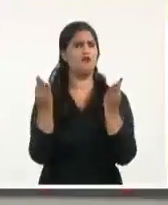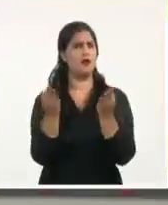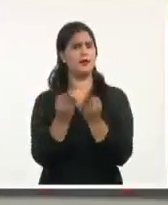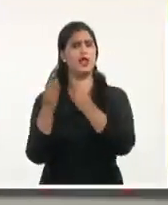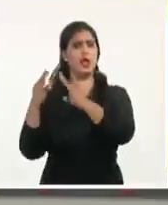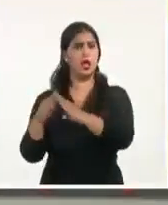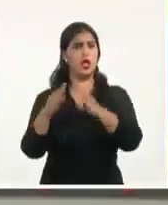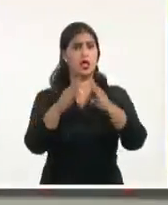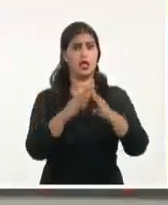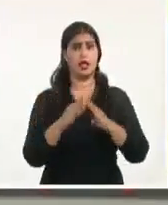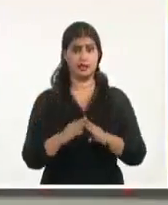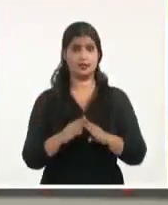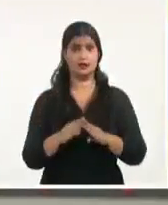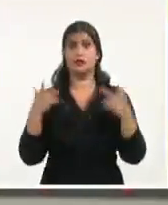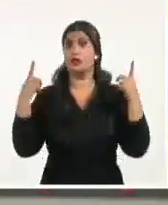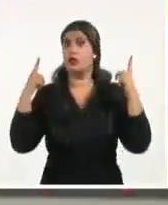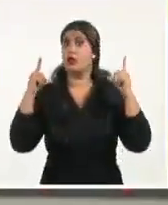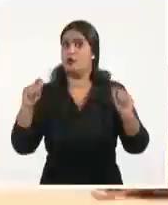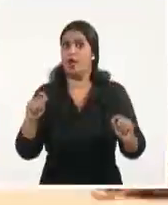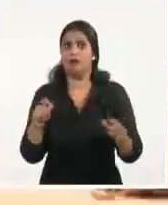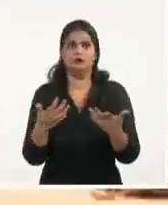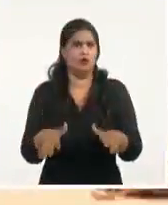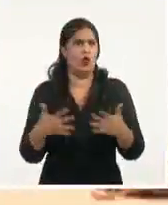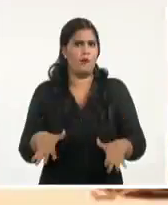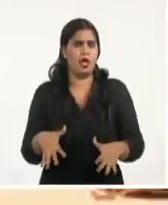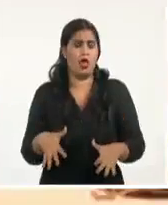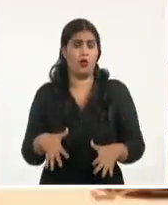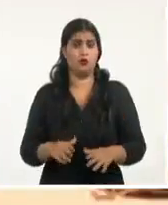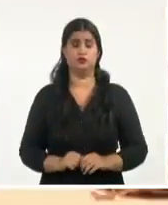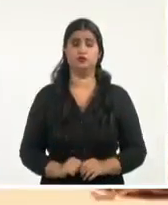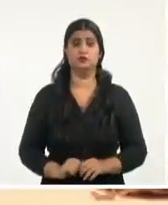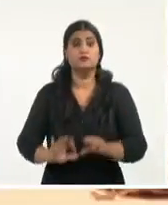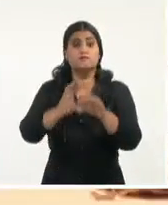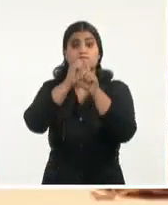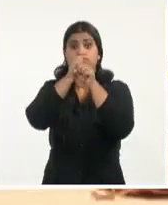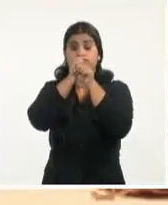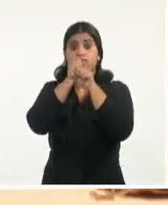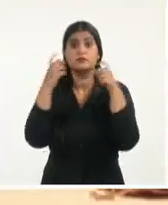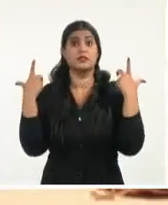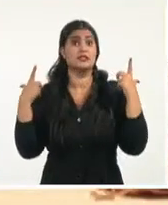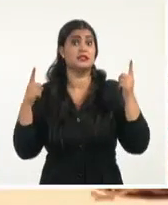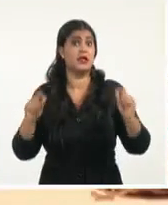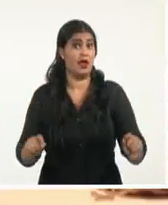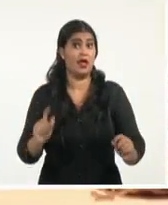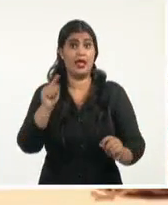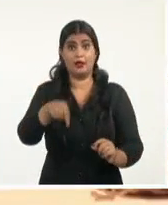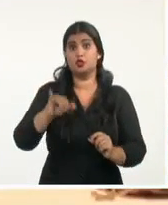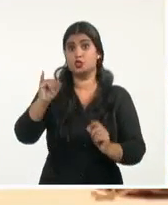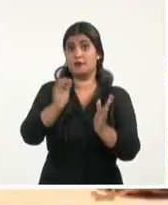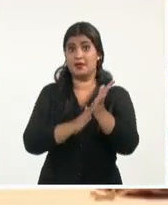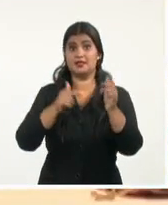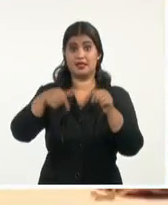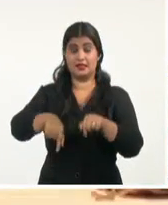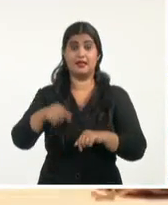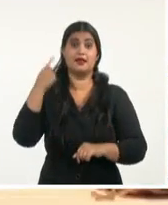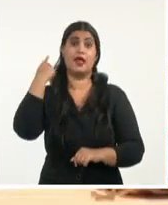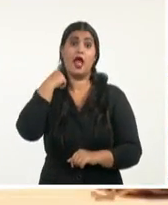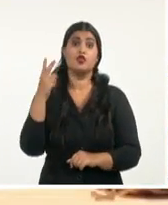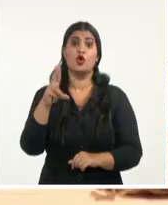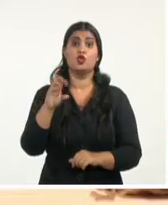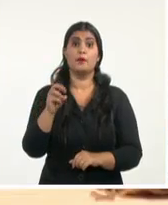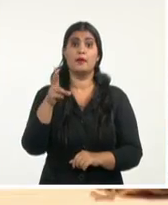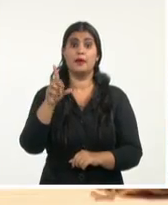enteras a abandonar sus hogares y huir. Según la Defensoría del Pueblo, tan solo en los primeros 6 meses del año en curso, más de